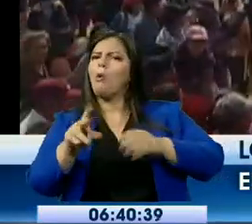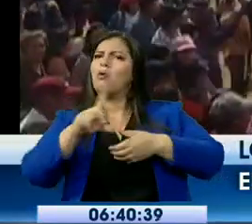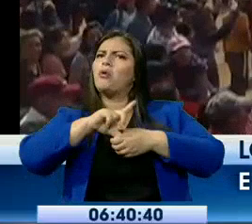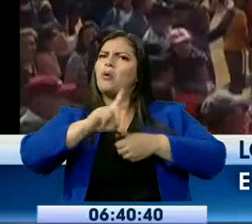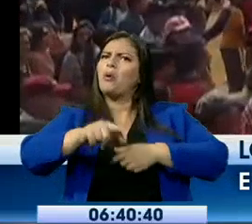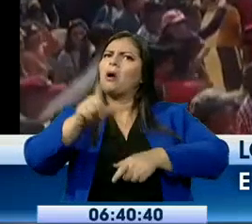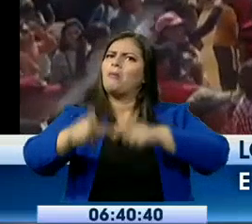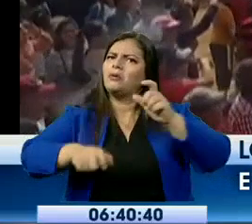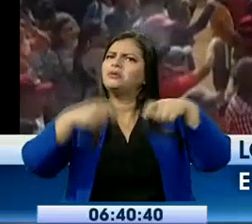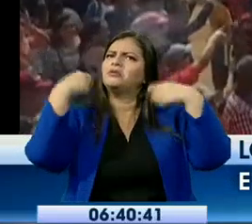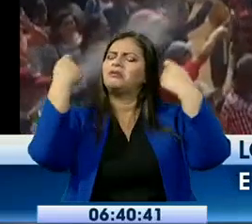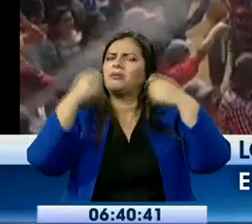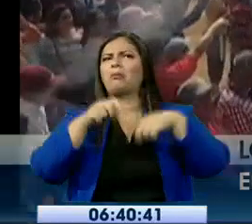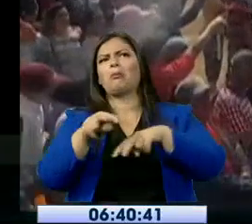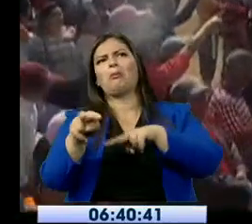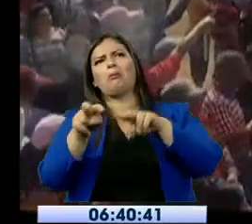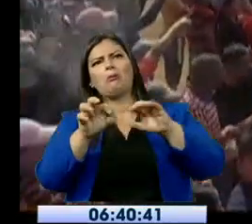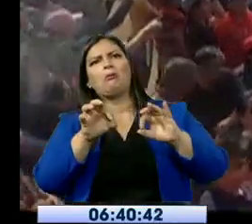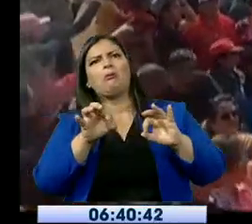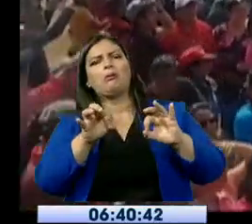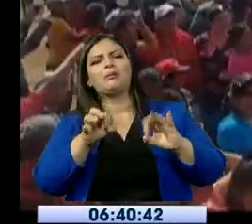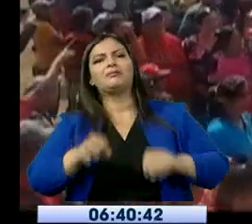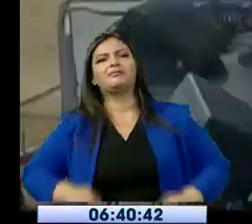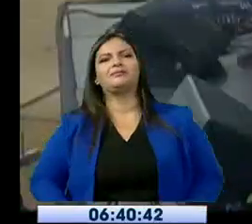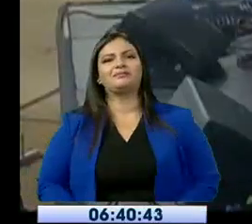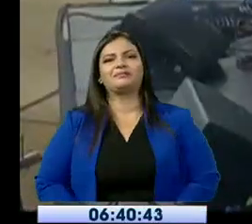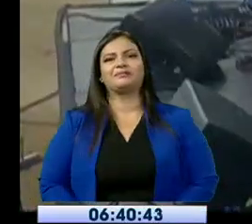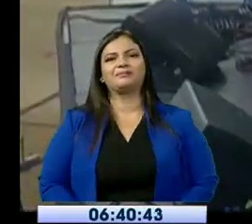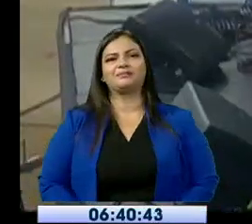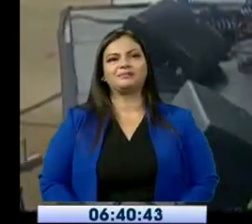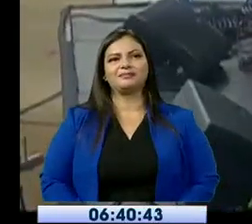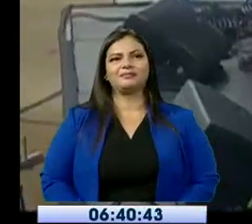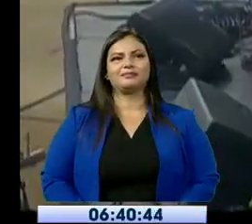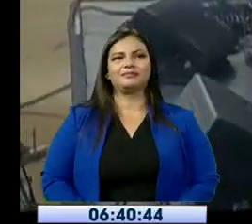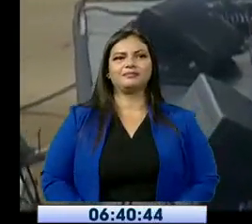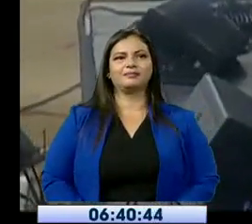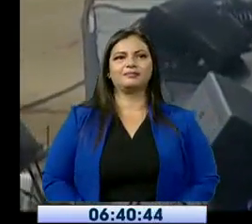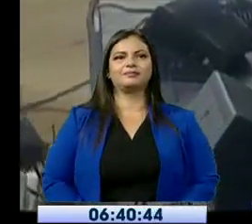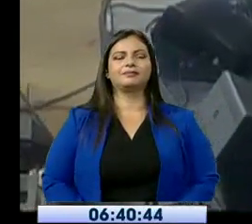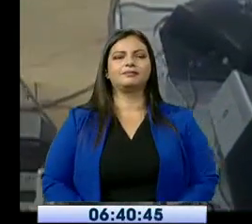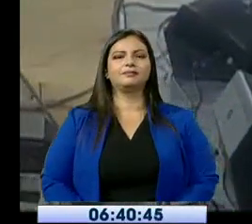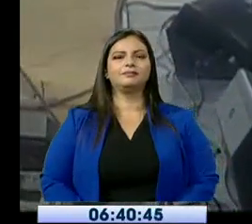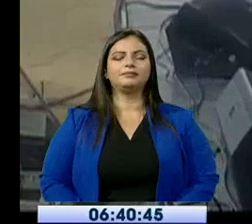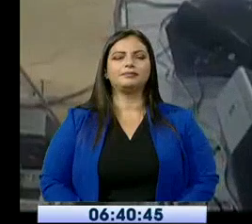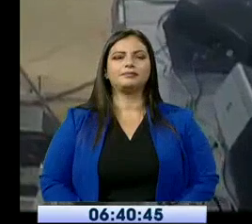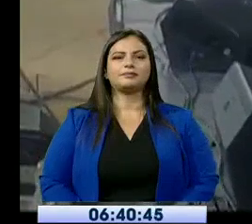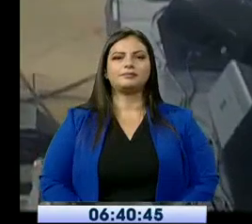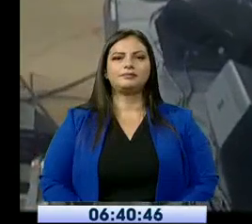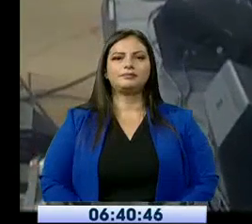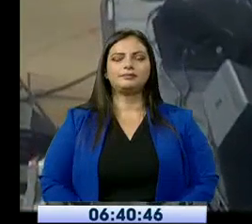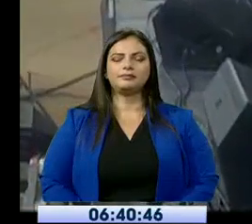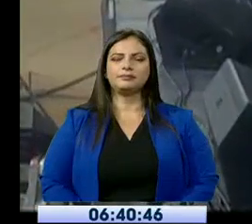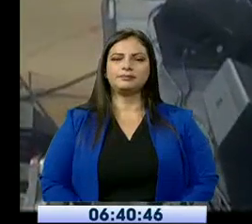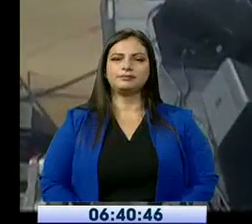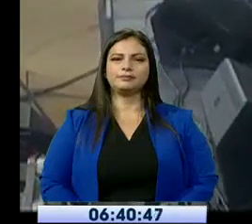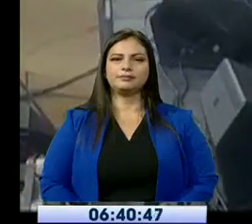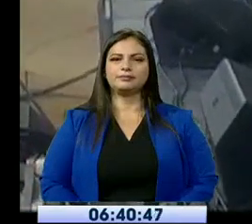también disfrutarlo al máximo. En Loja informó Marcela Constante Brito.